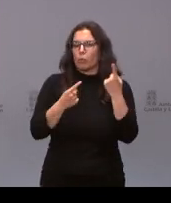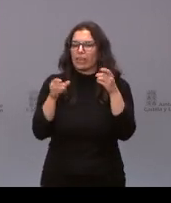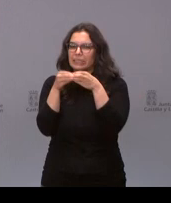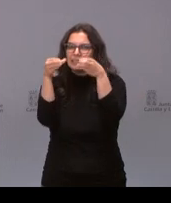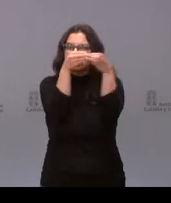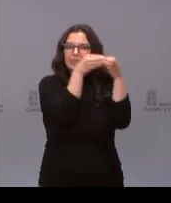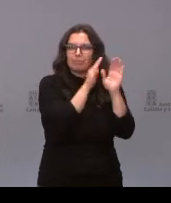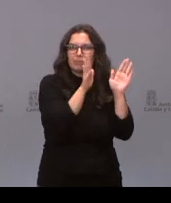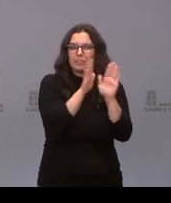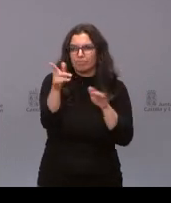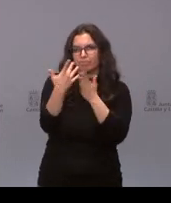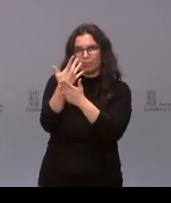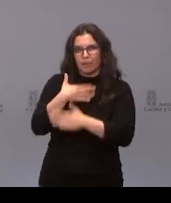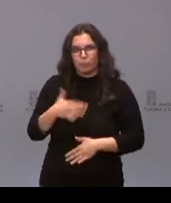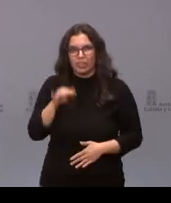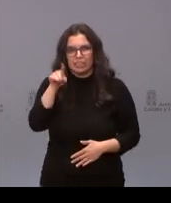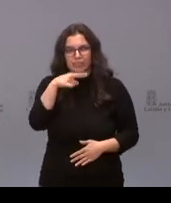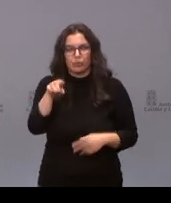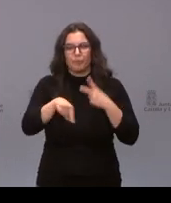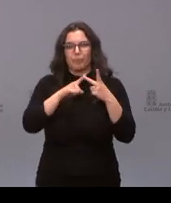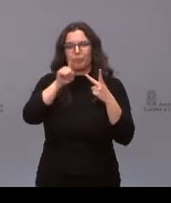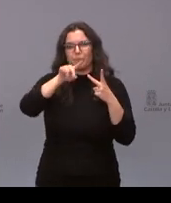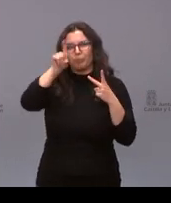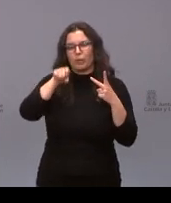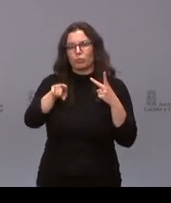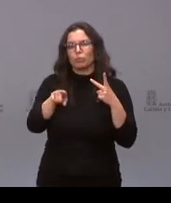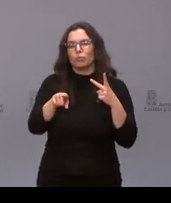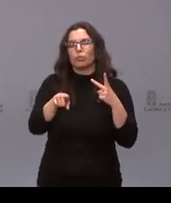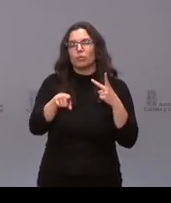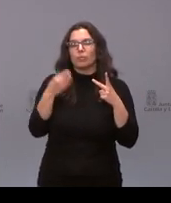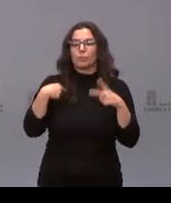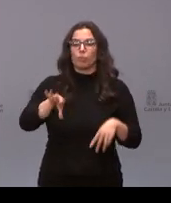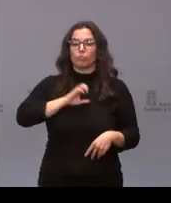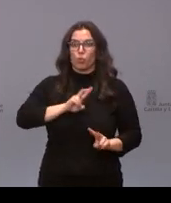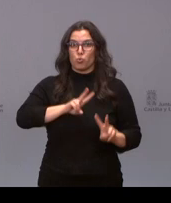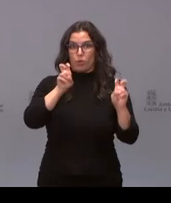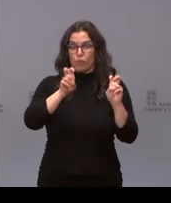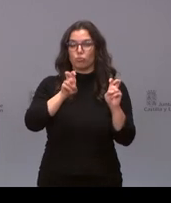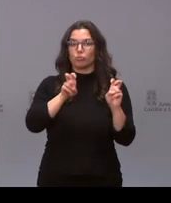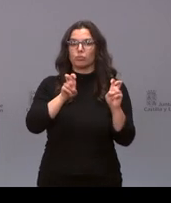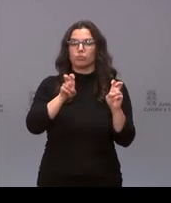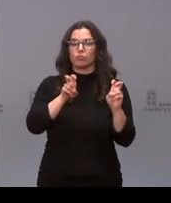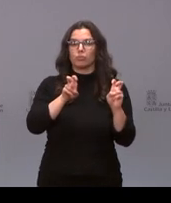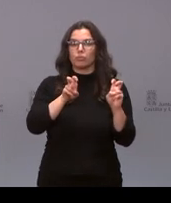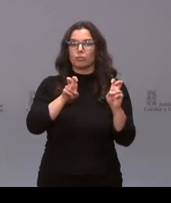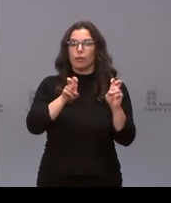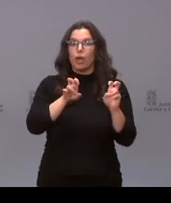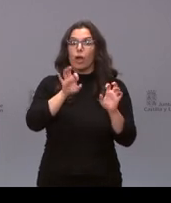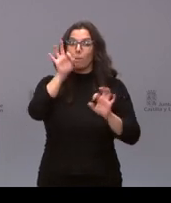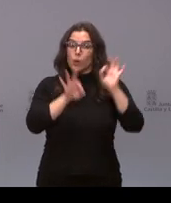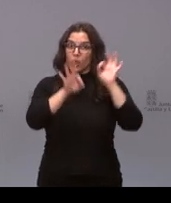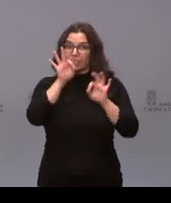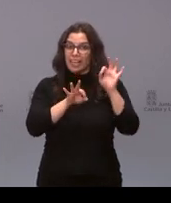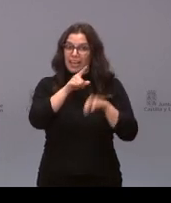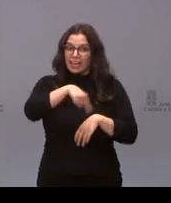explicación nos puede dar y luego le quería preguntar qué porcentaje de los nuevos infectados y tenía la vacuna puesta y